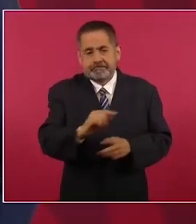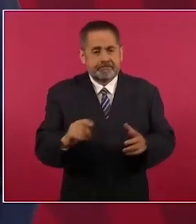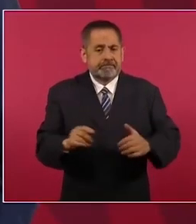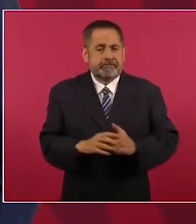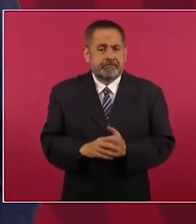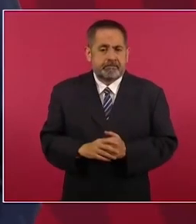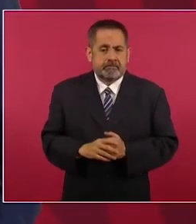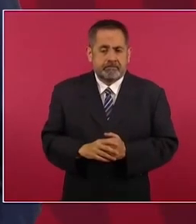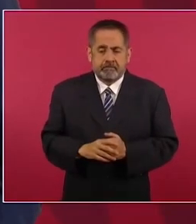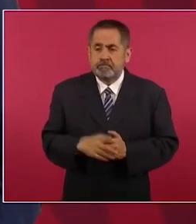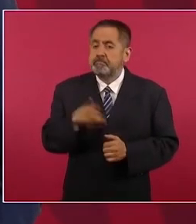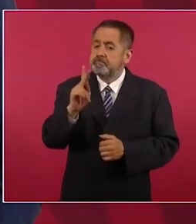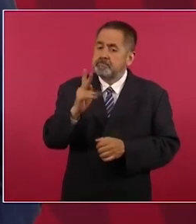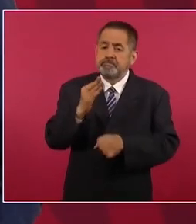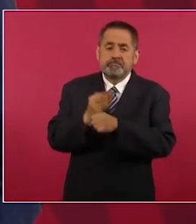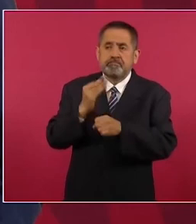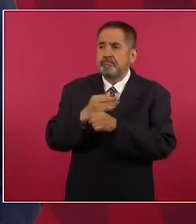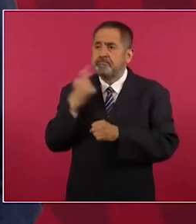Es una transformación